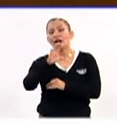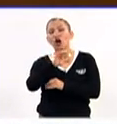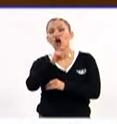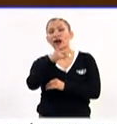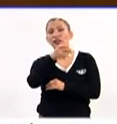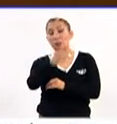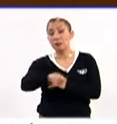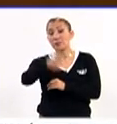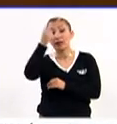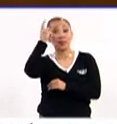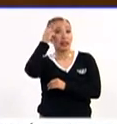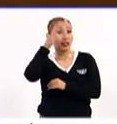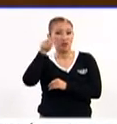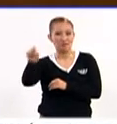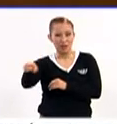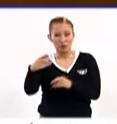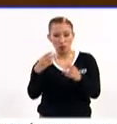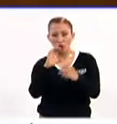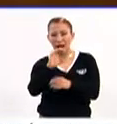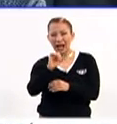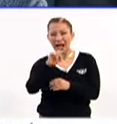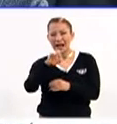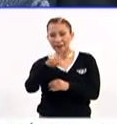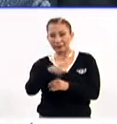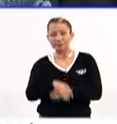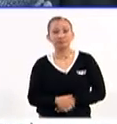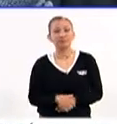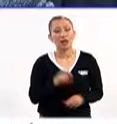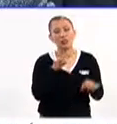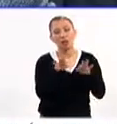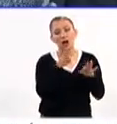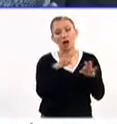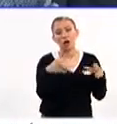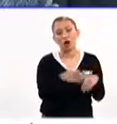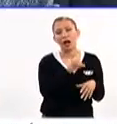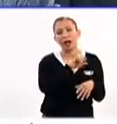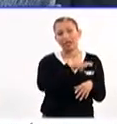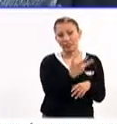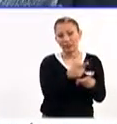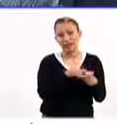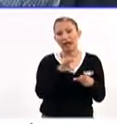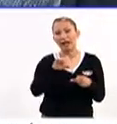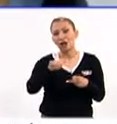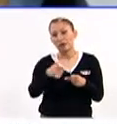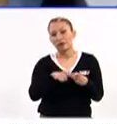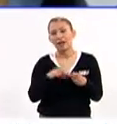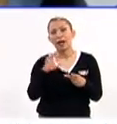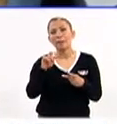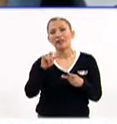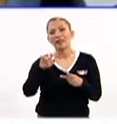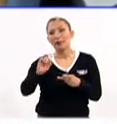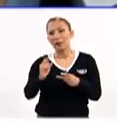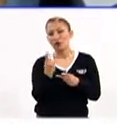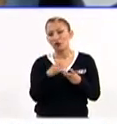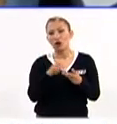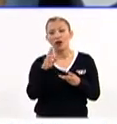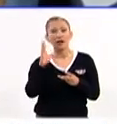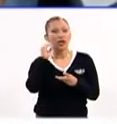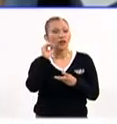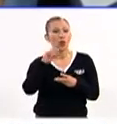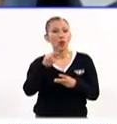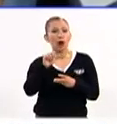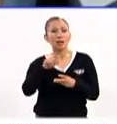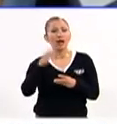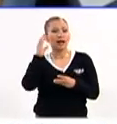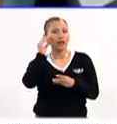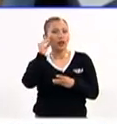Congreso, siendo el primer director de esa institución. Trabajó en medios como Canal 13, Canal 11, Capital 21, Radio UAM,